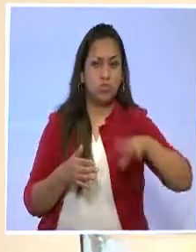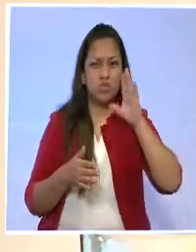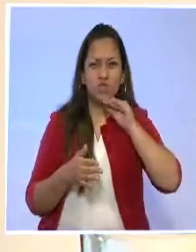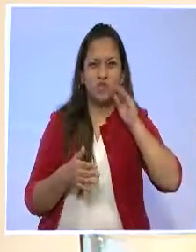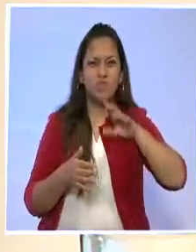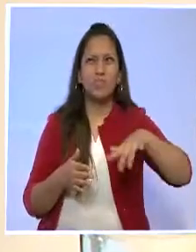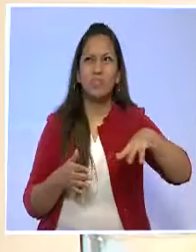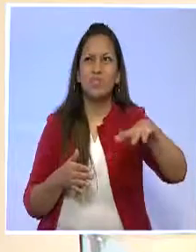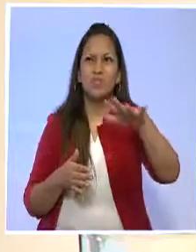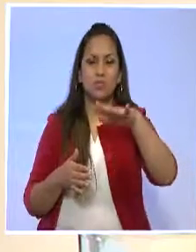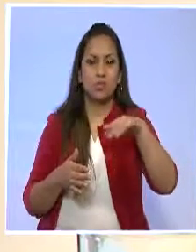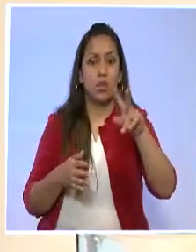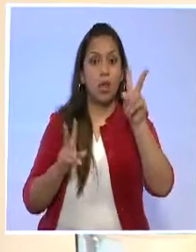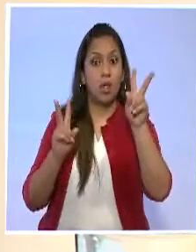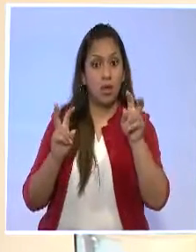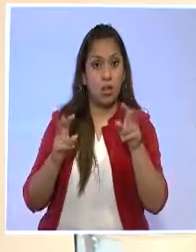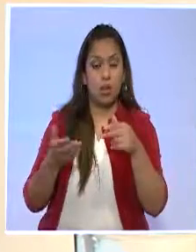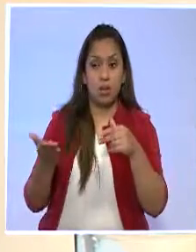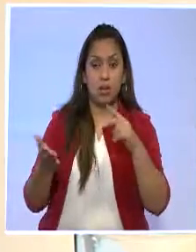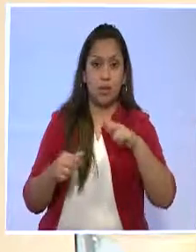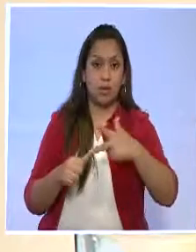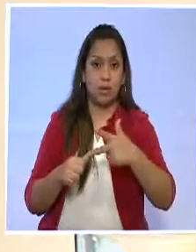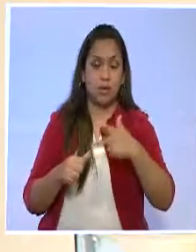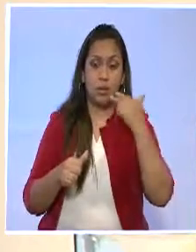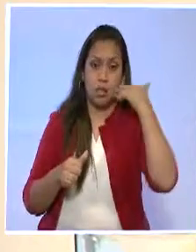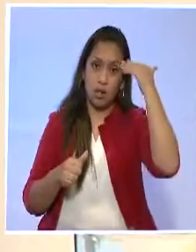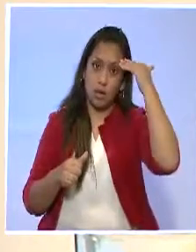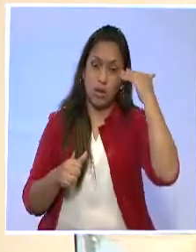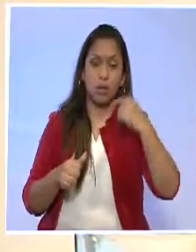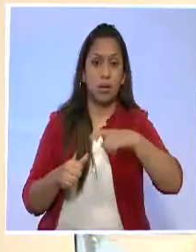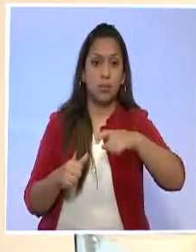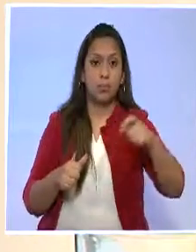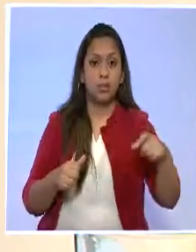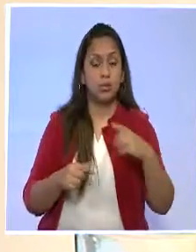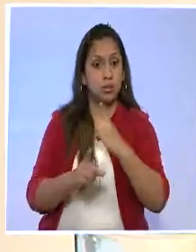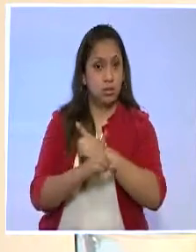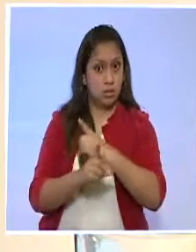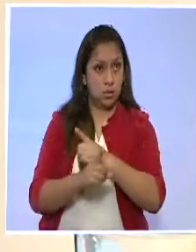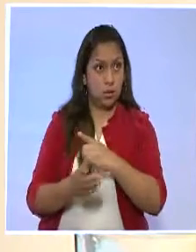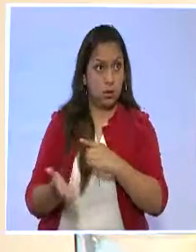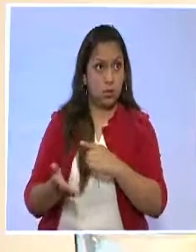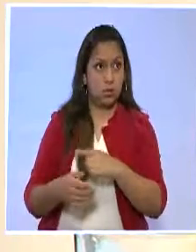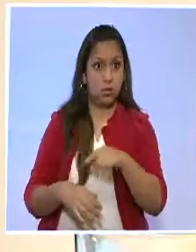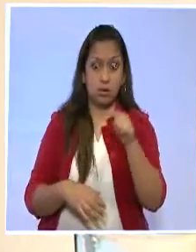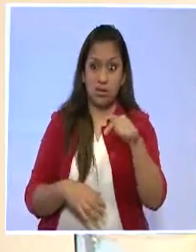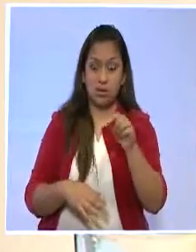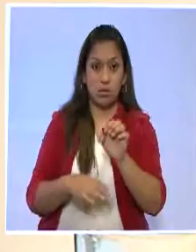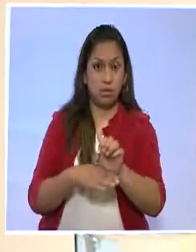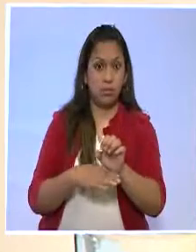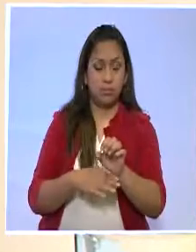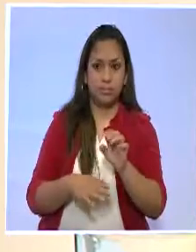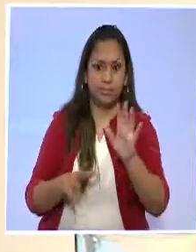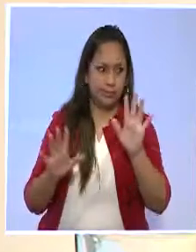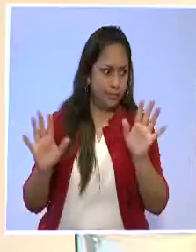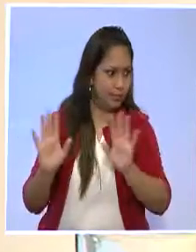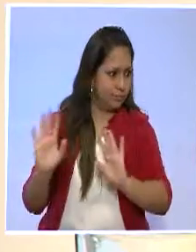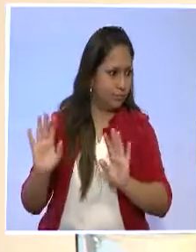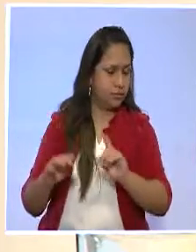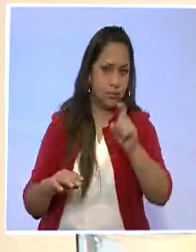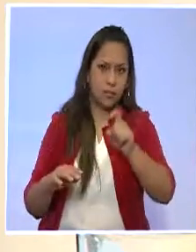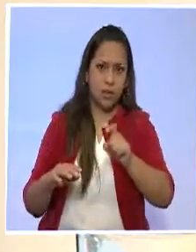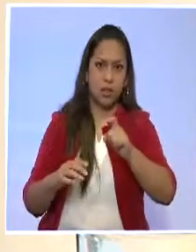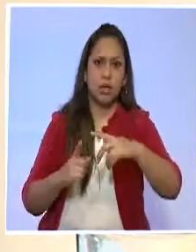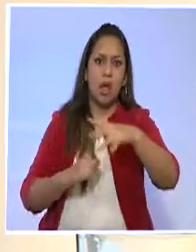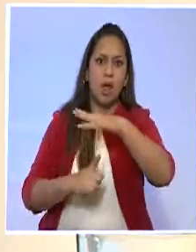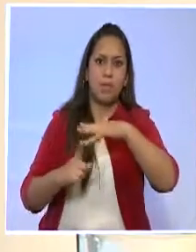que estén en manos de personas de la tercera edad y personas con discapacidad entonces decía este sí es un país de locos si todos hablamos de precautelar el